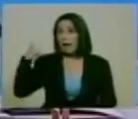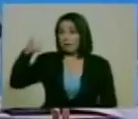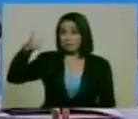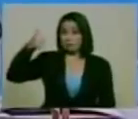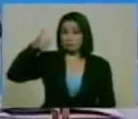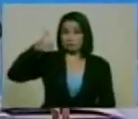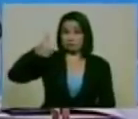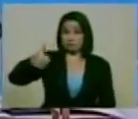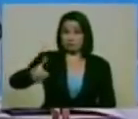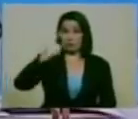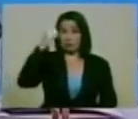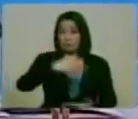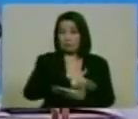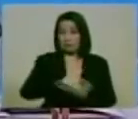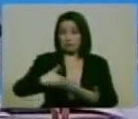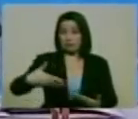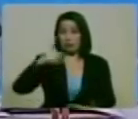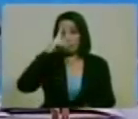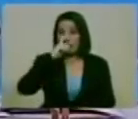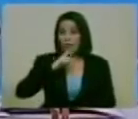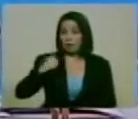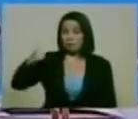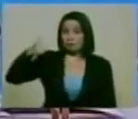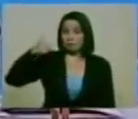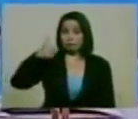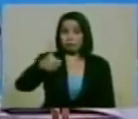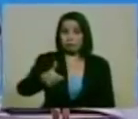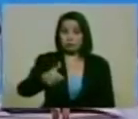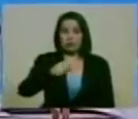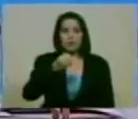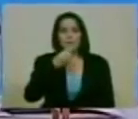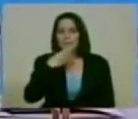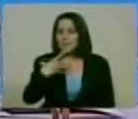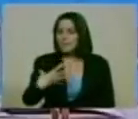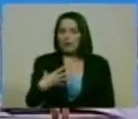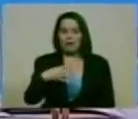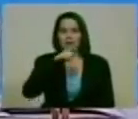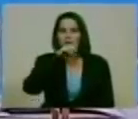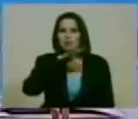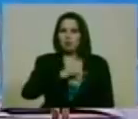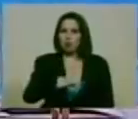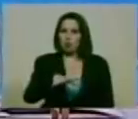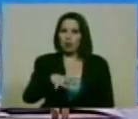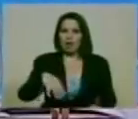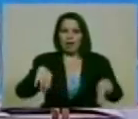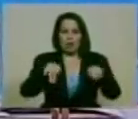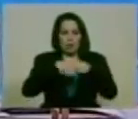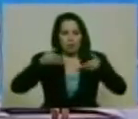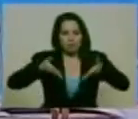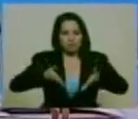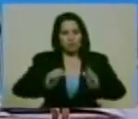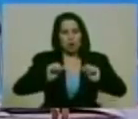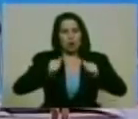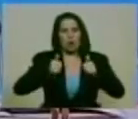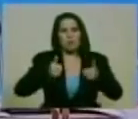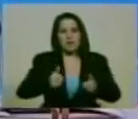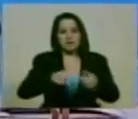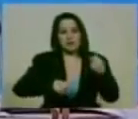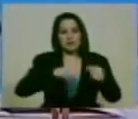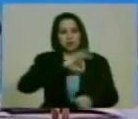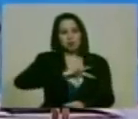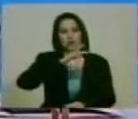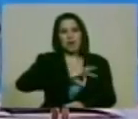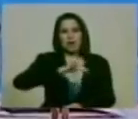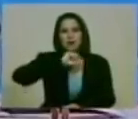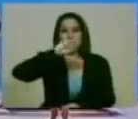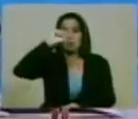y de una hermosa historia donde están las raíces del socialismo que hoy queremos construir, del